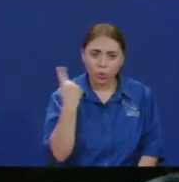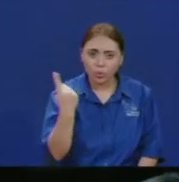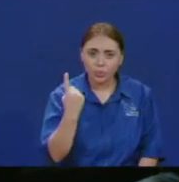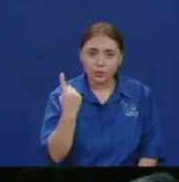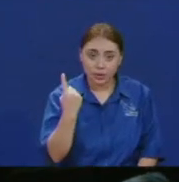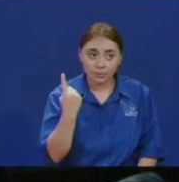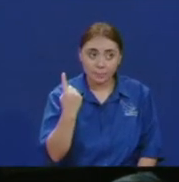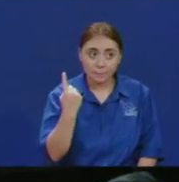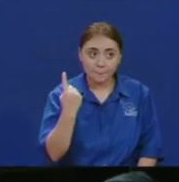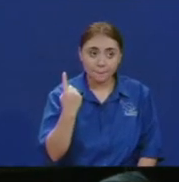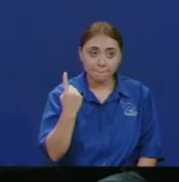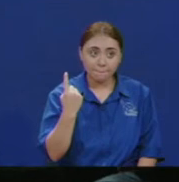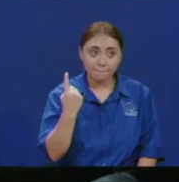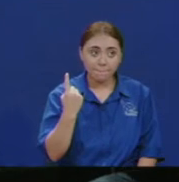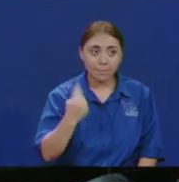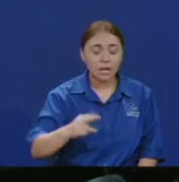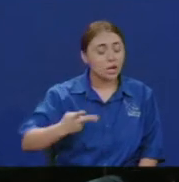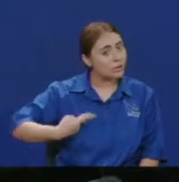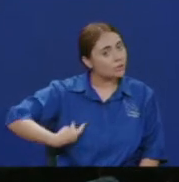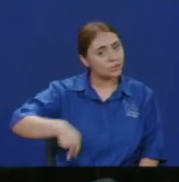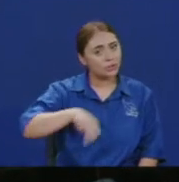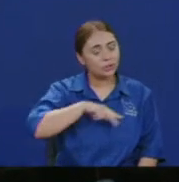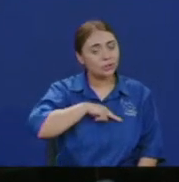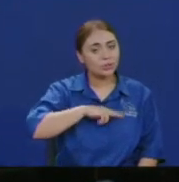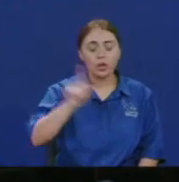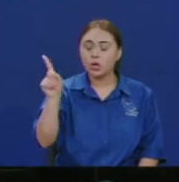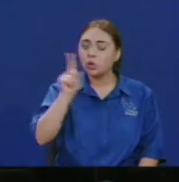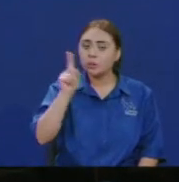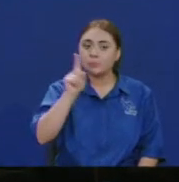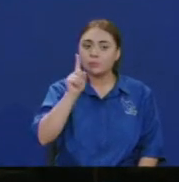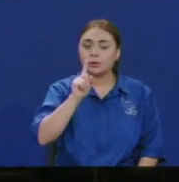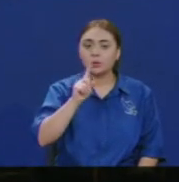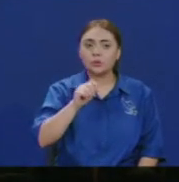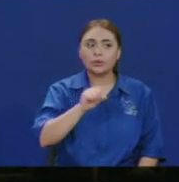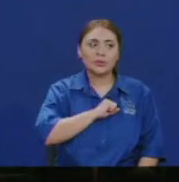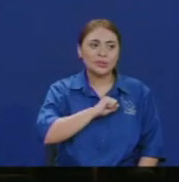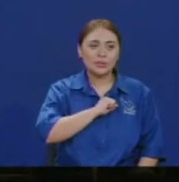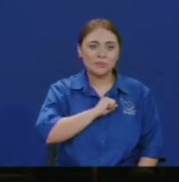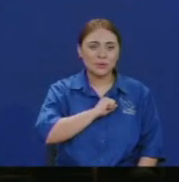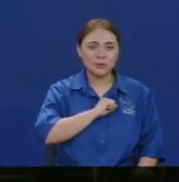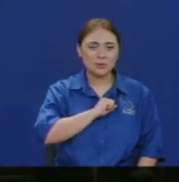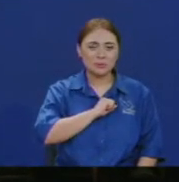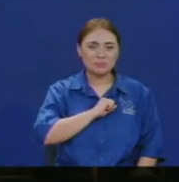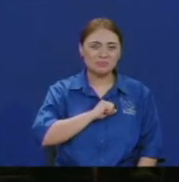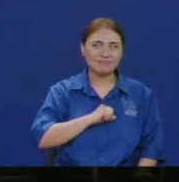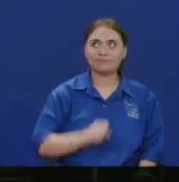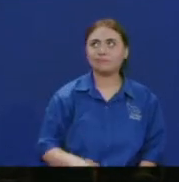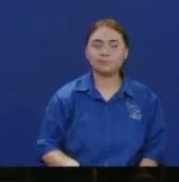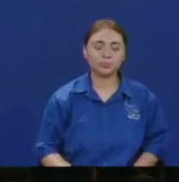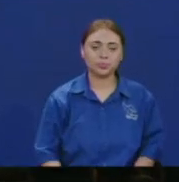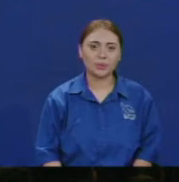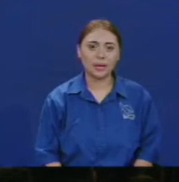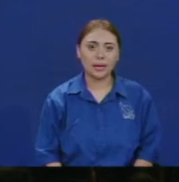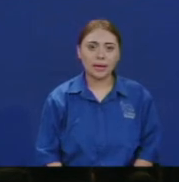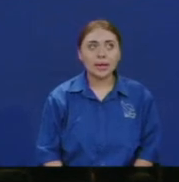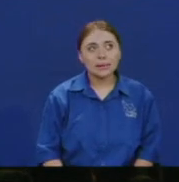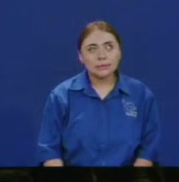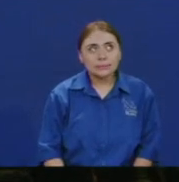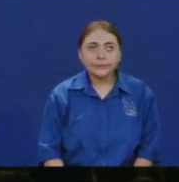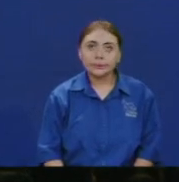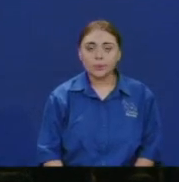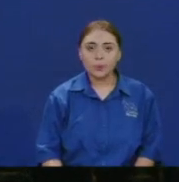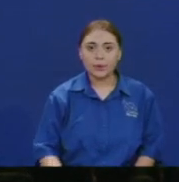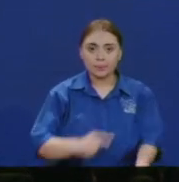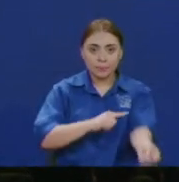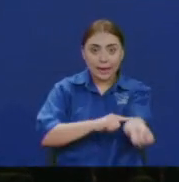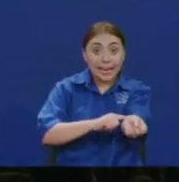el resultado de predicaciones de gente que vino antes que nosotros. Los bendecimos porque fueron valientes